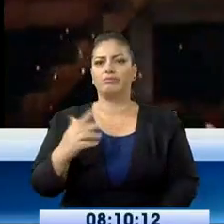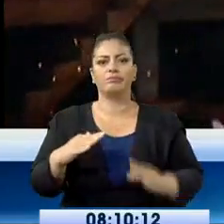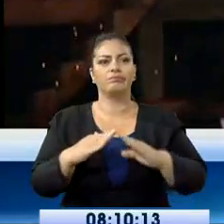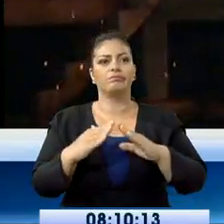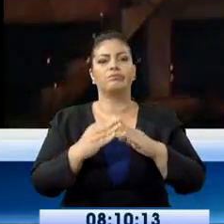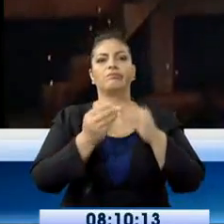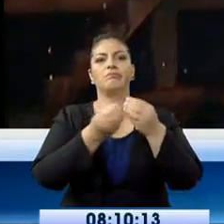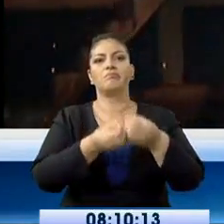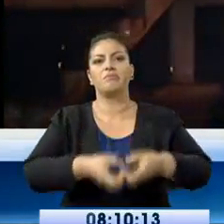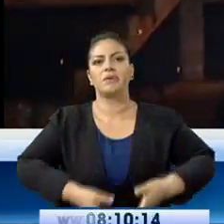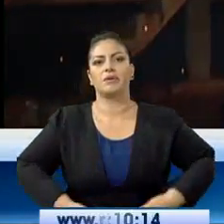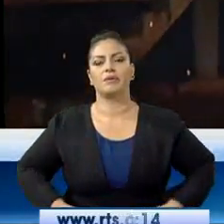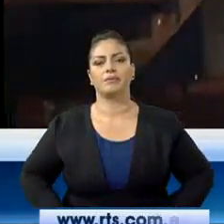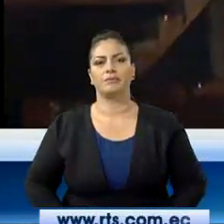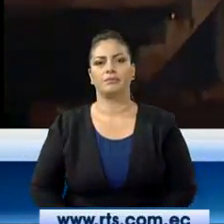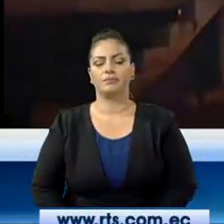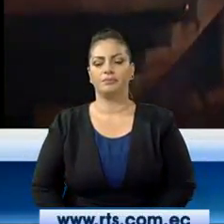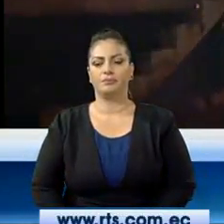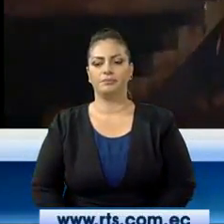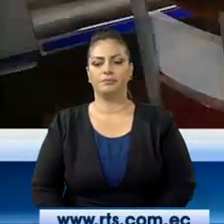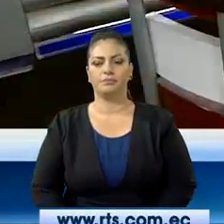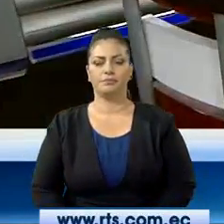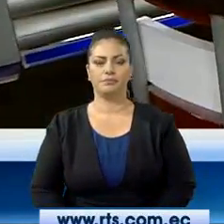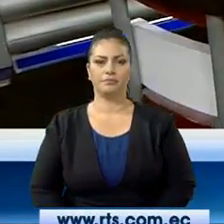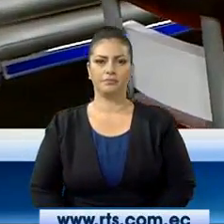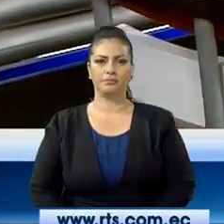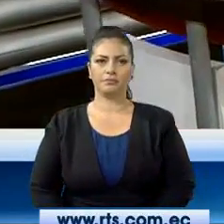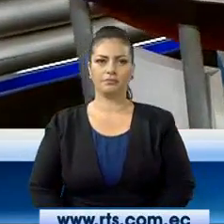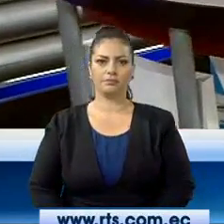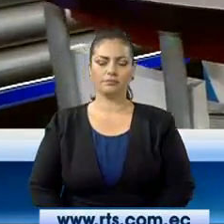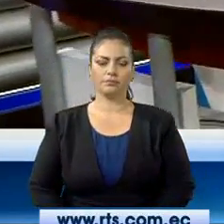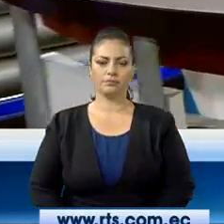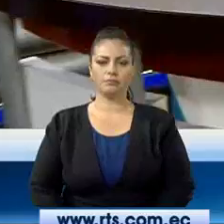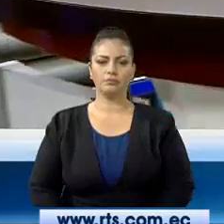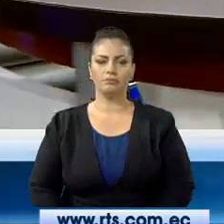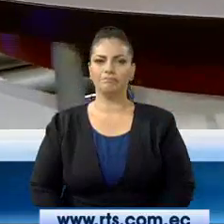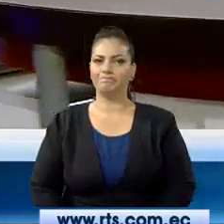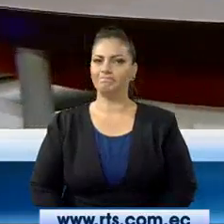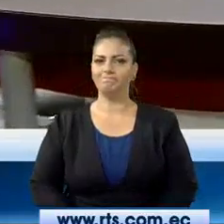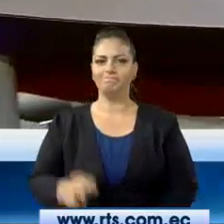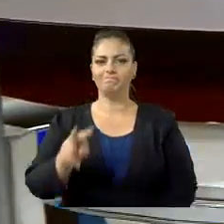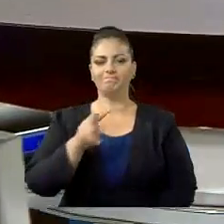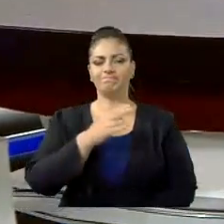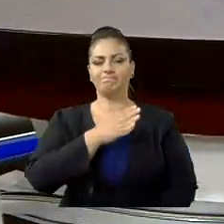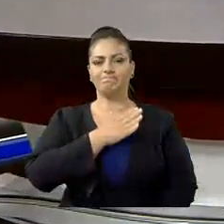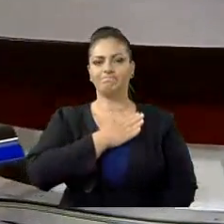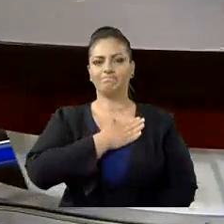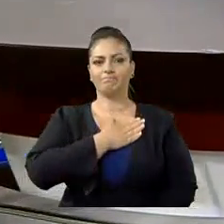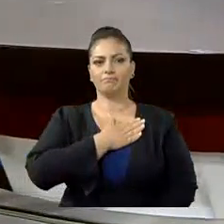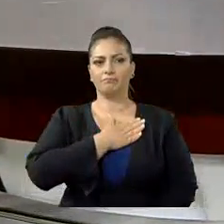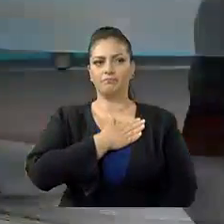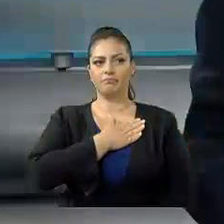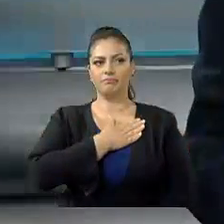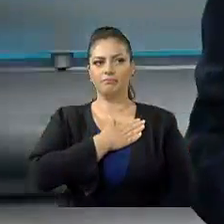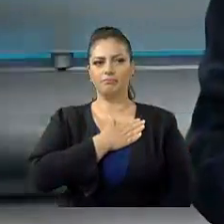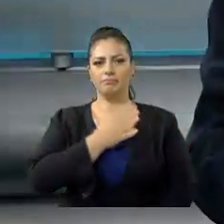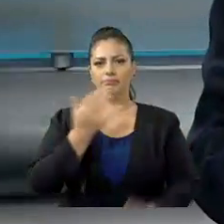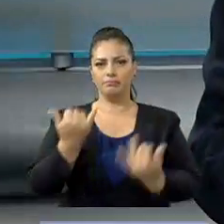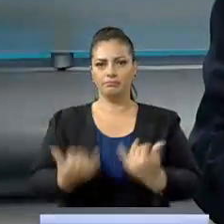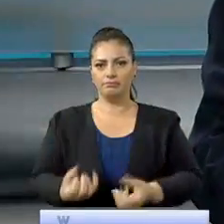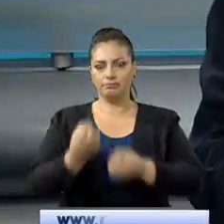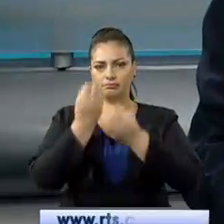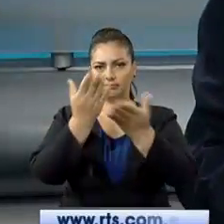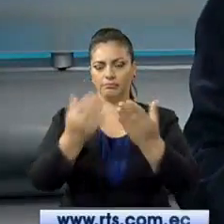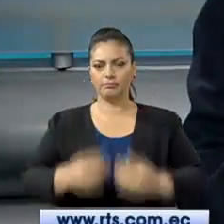Informó Jorge Salazar. Muy lamentable situación, realmente, muy lamentable situación. Ahora les informamos que un vehículo